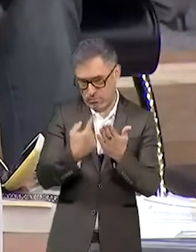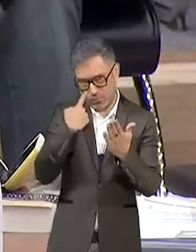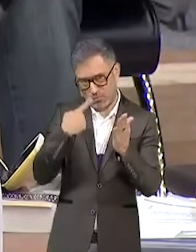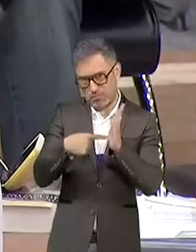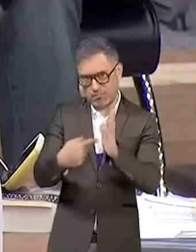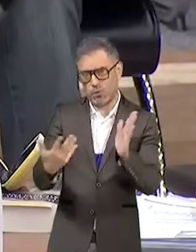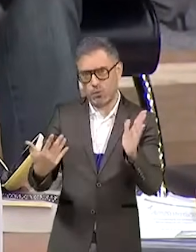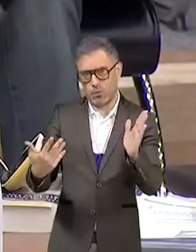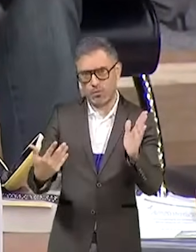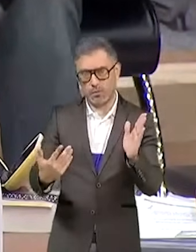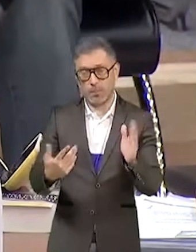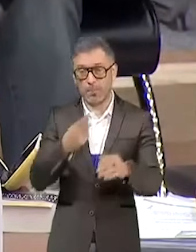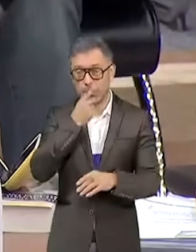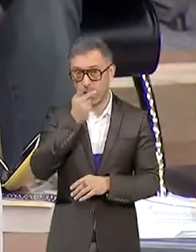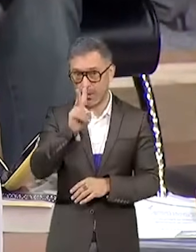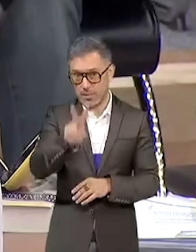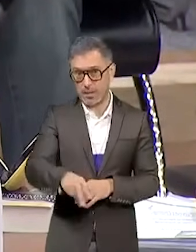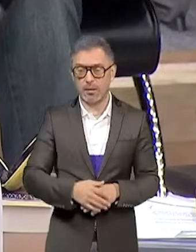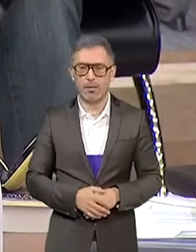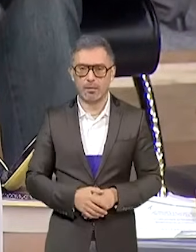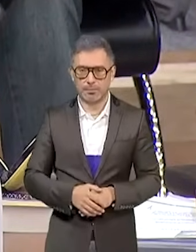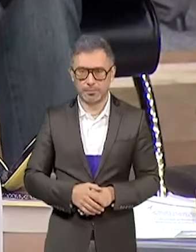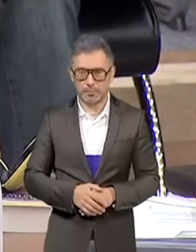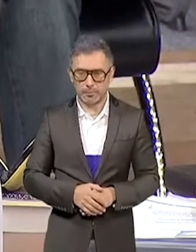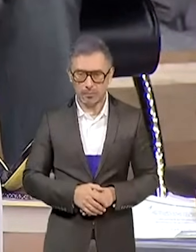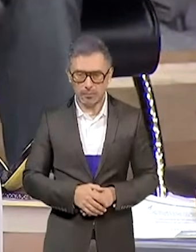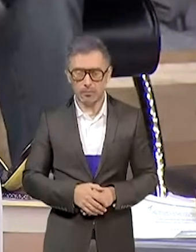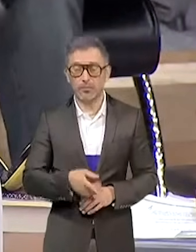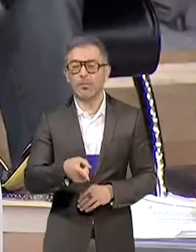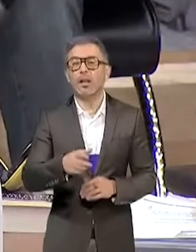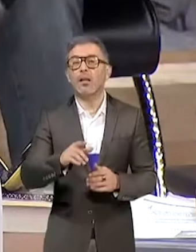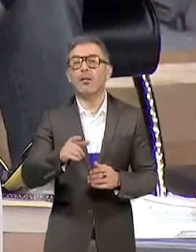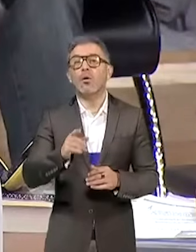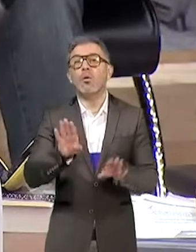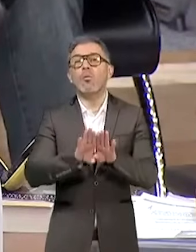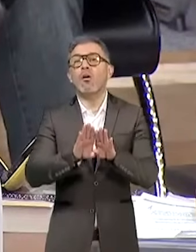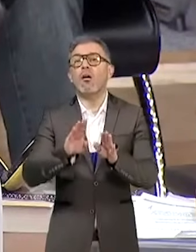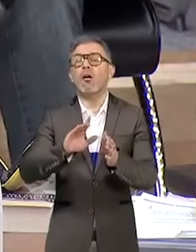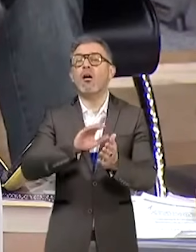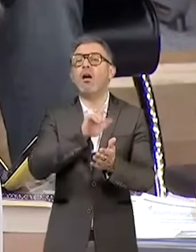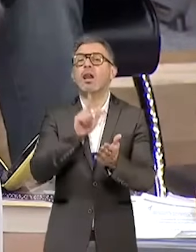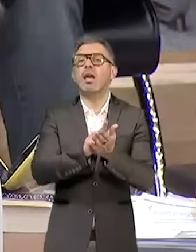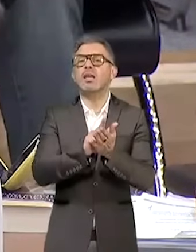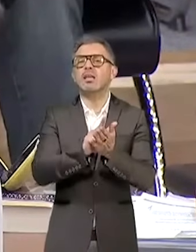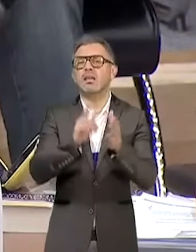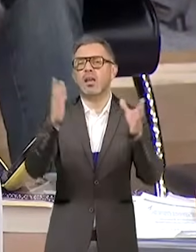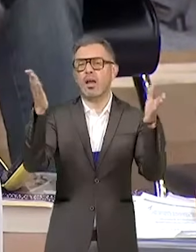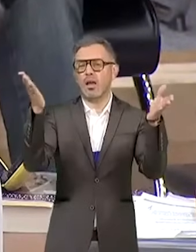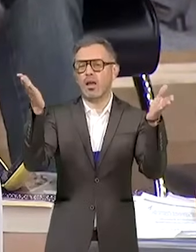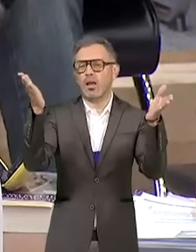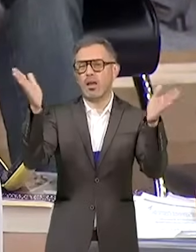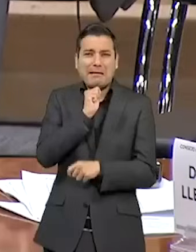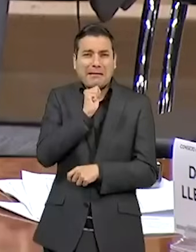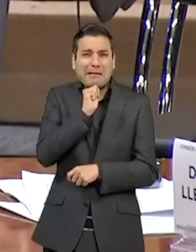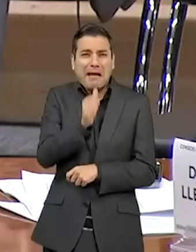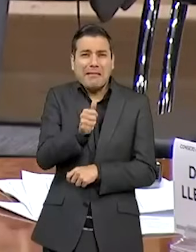verdad es que, como yo lo dije, se aplica la ley del embudo, lo ancho para un lado y lo angosto para el